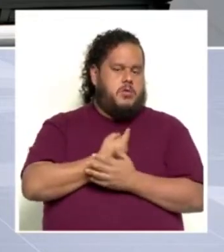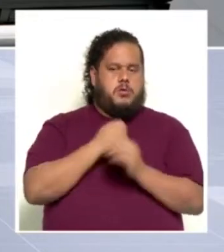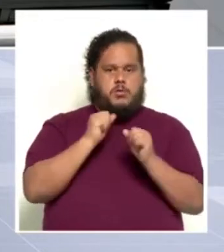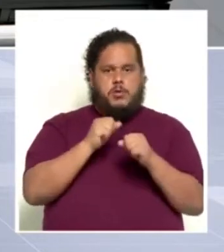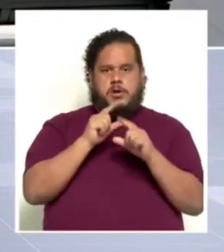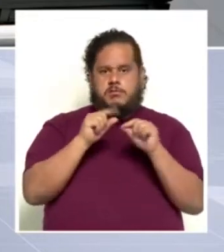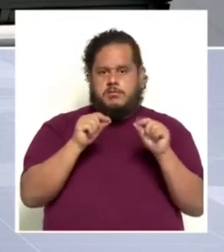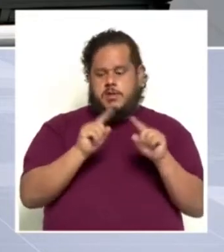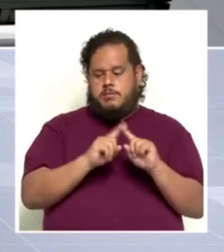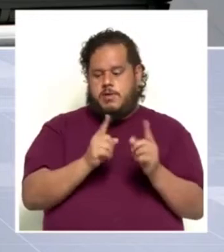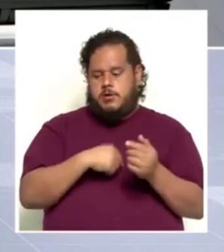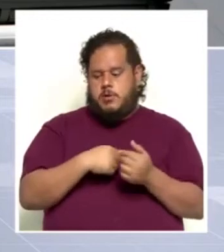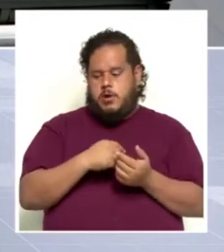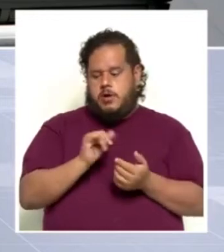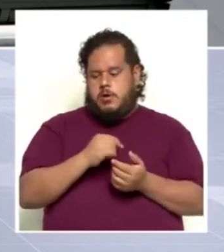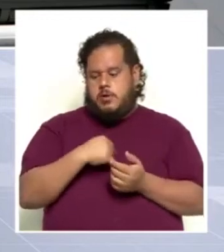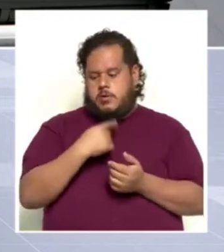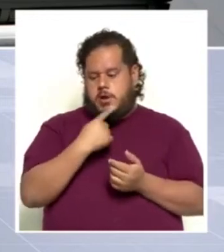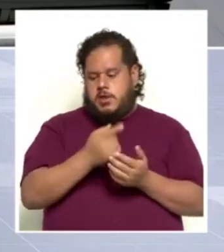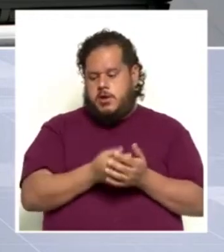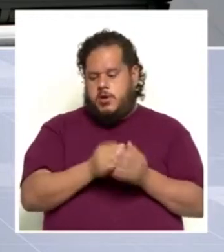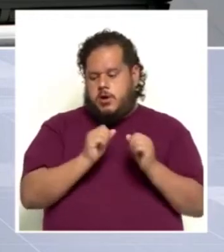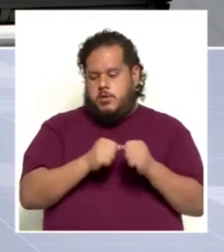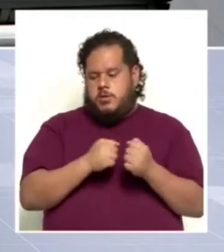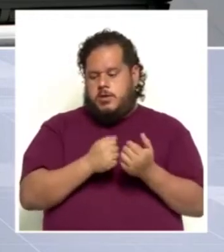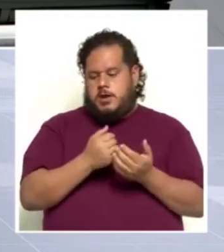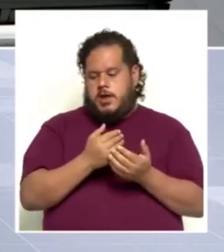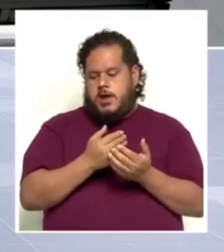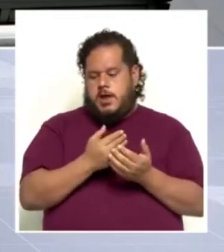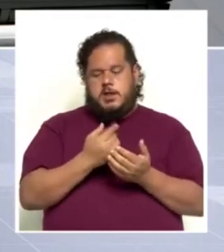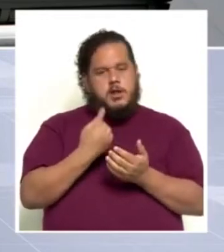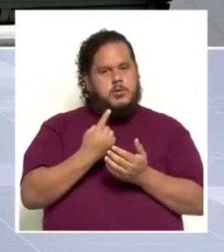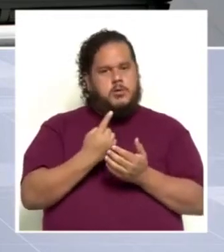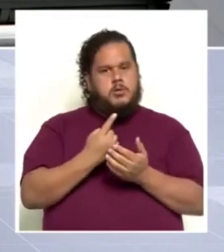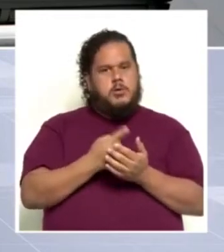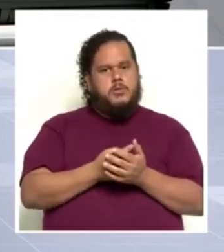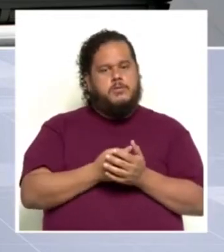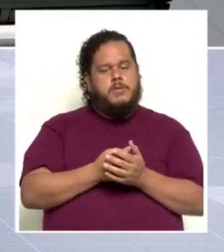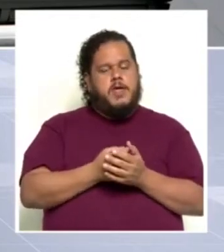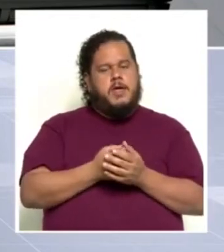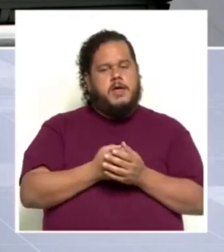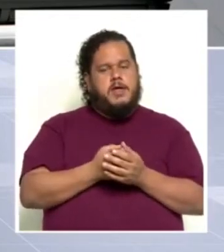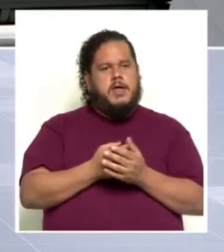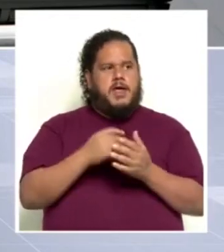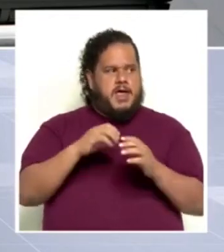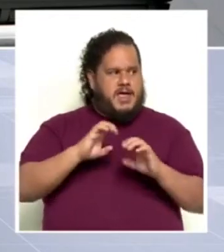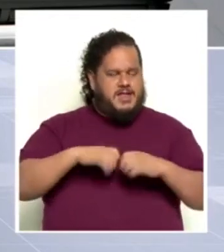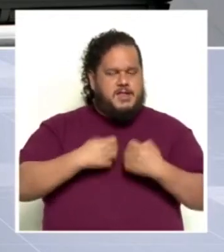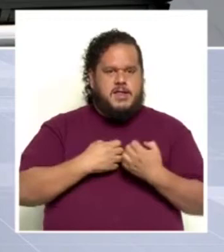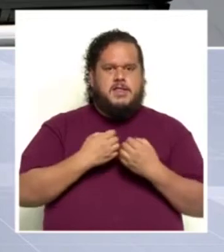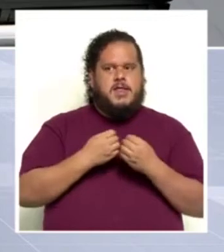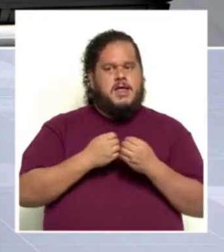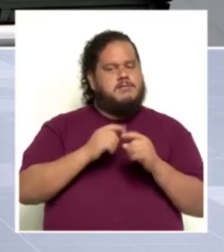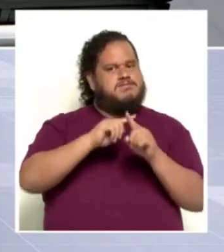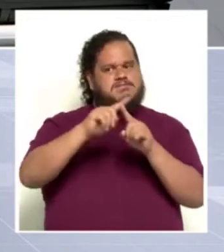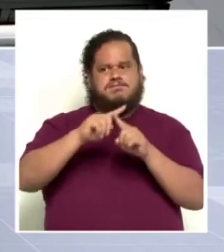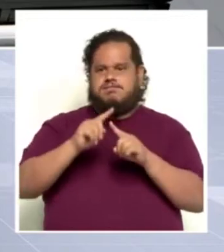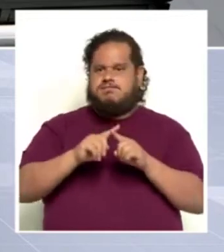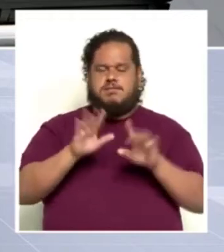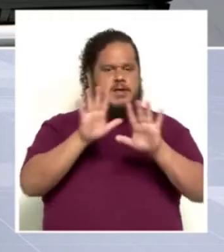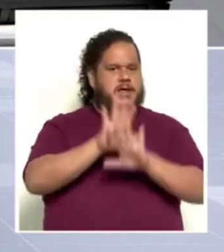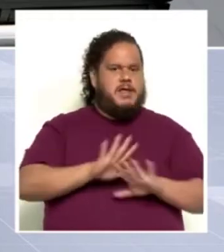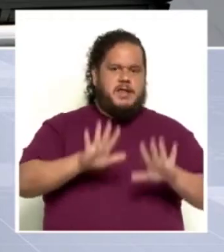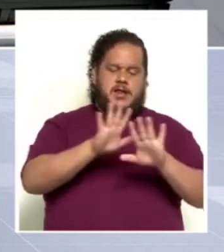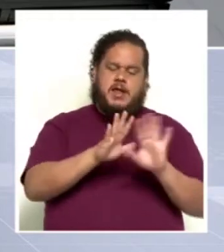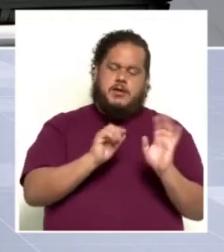mencionas, Álvaro, yo estoy lanzando solo uno de los posibles escenarios. Existen una multiplicidad de escenarios y de configuraciones, y eso creo que